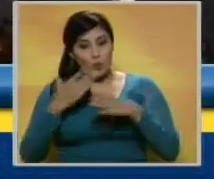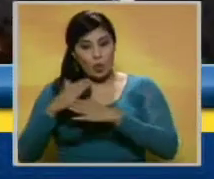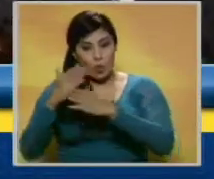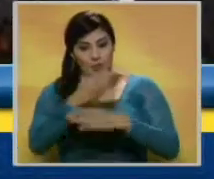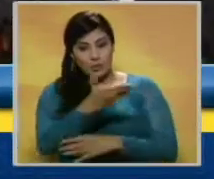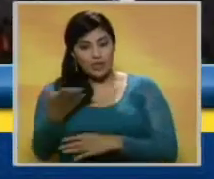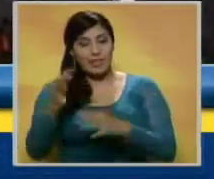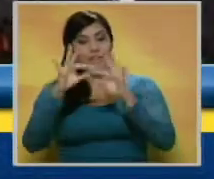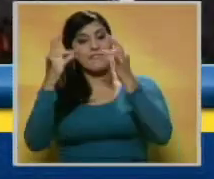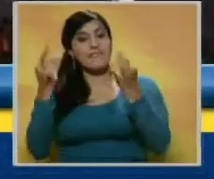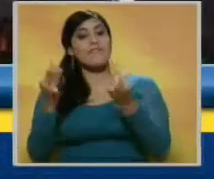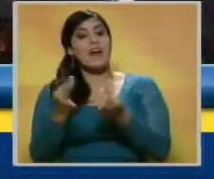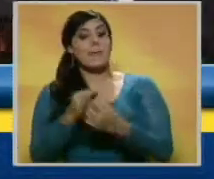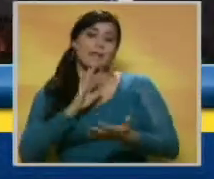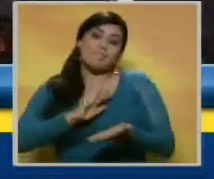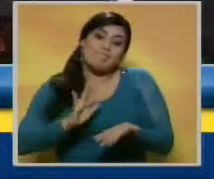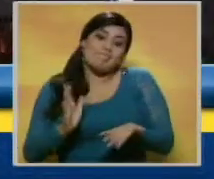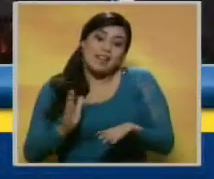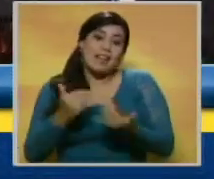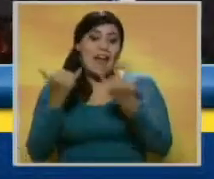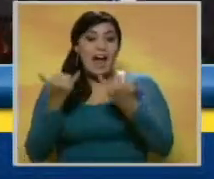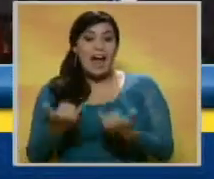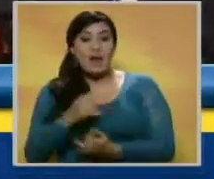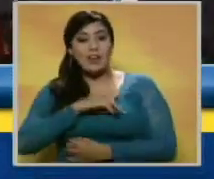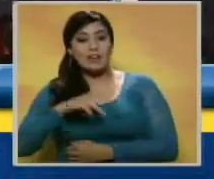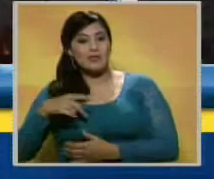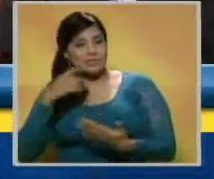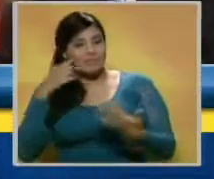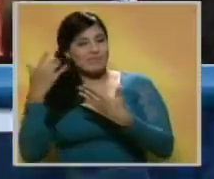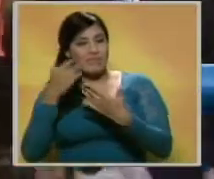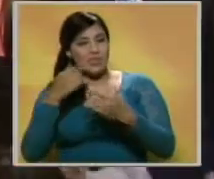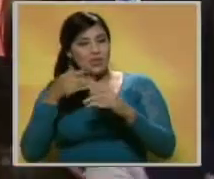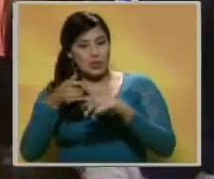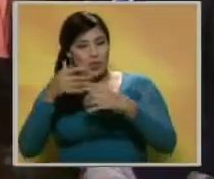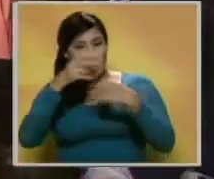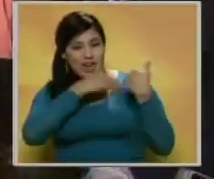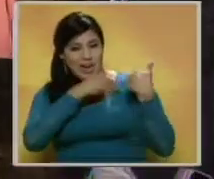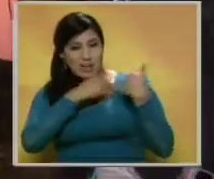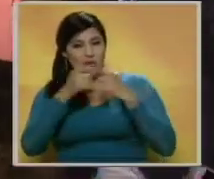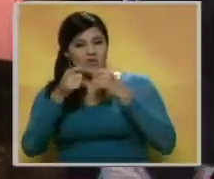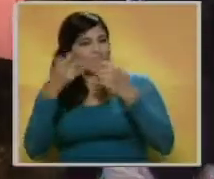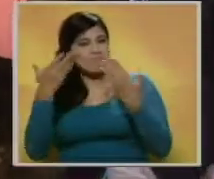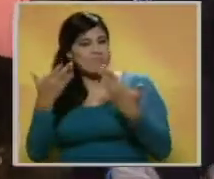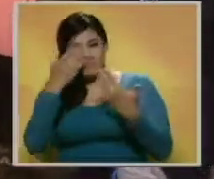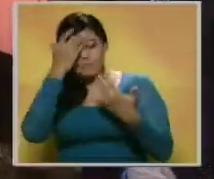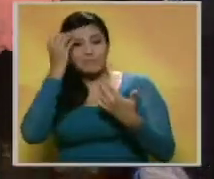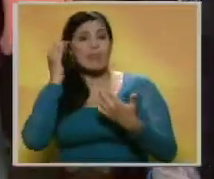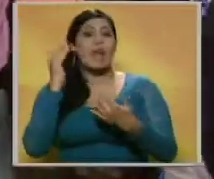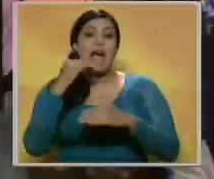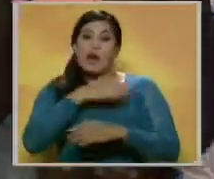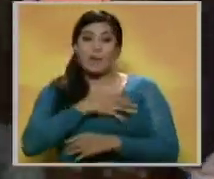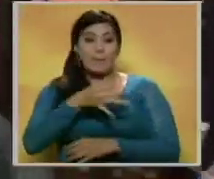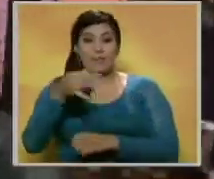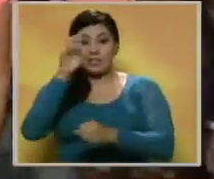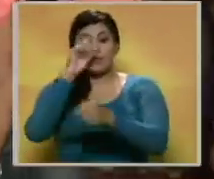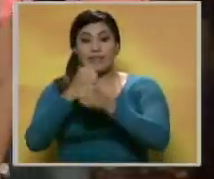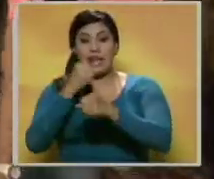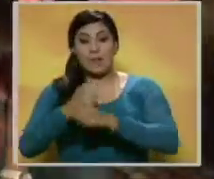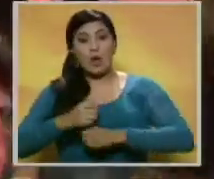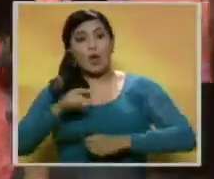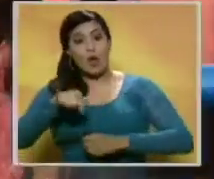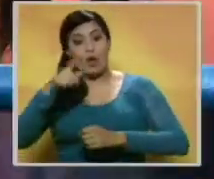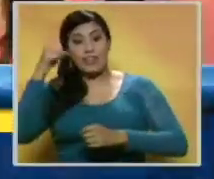como una gran familia. Y bueno, vamos a ver, Irene, tú que eres la productora, ¿cómo vamos? No, vamos excelente, por